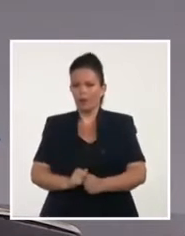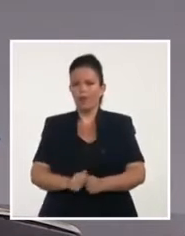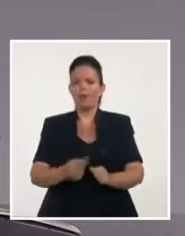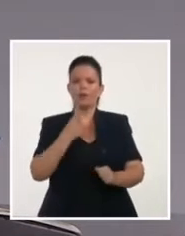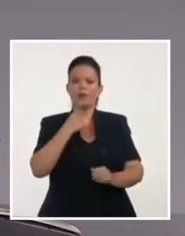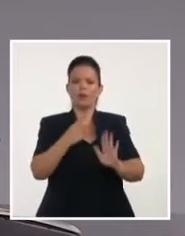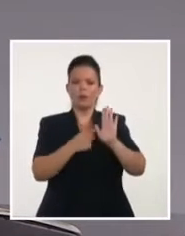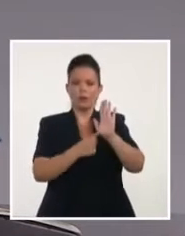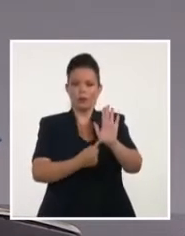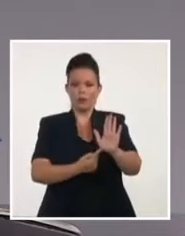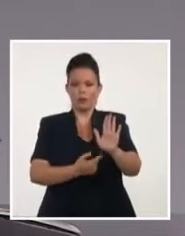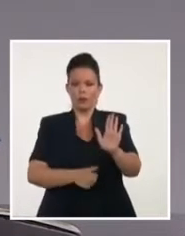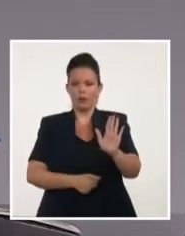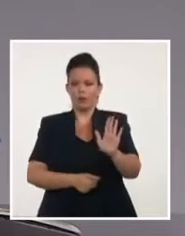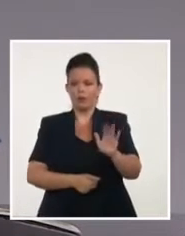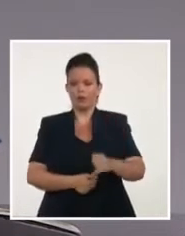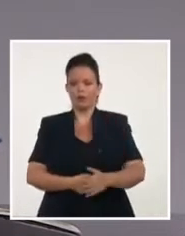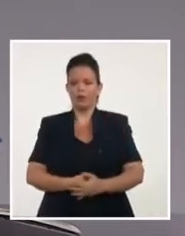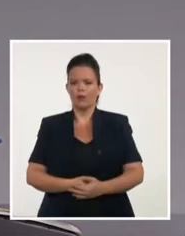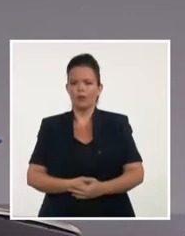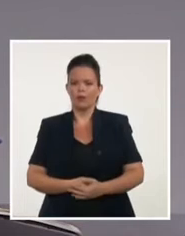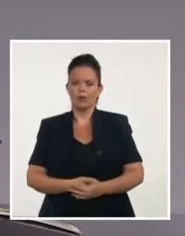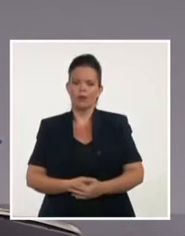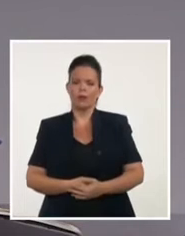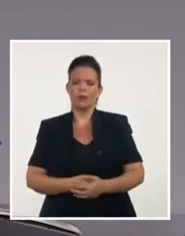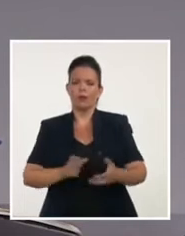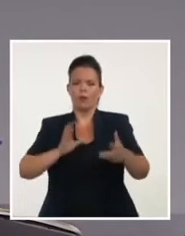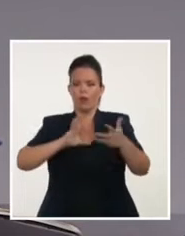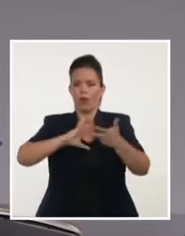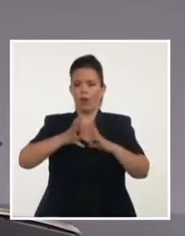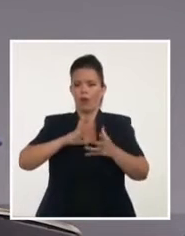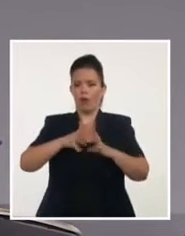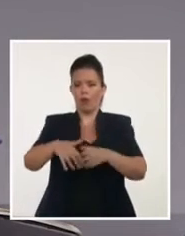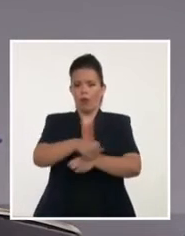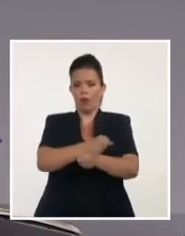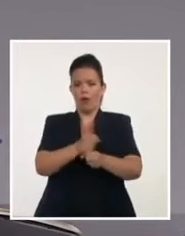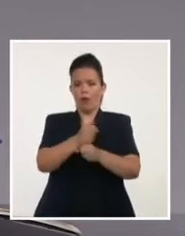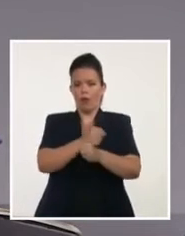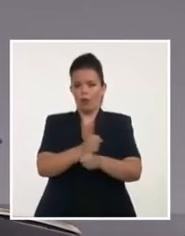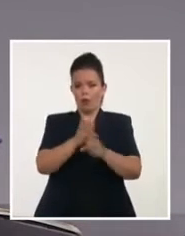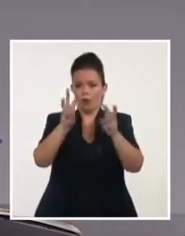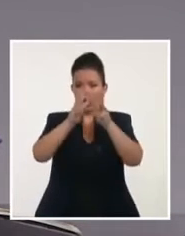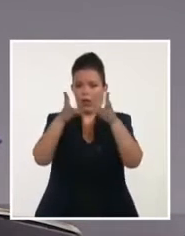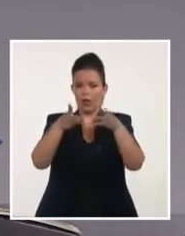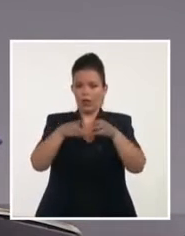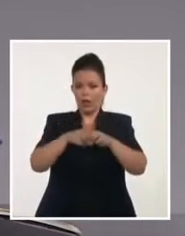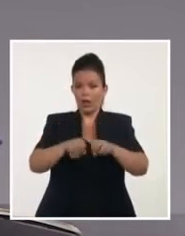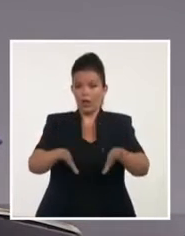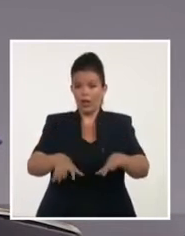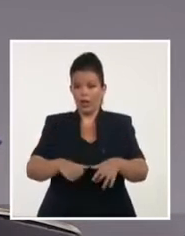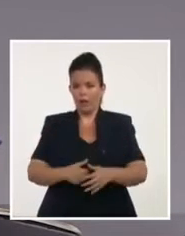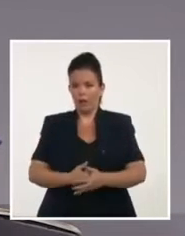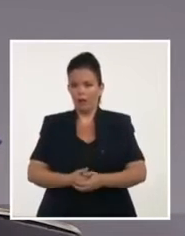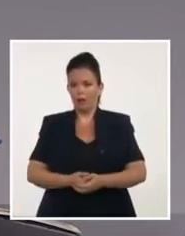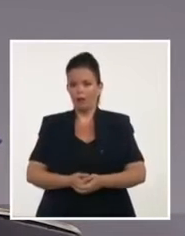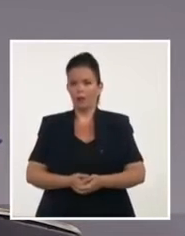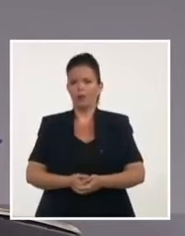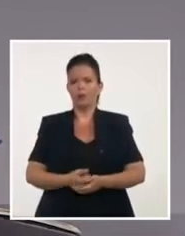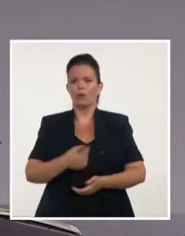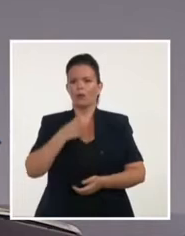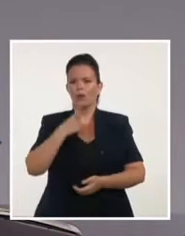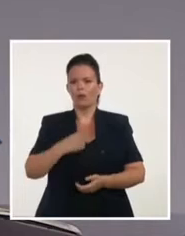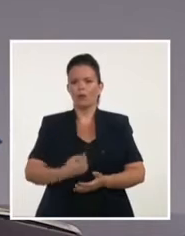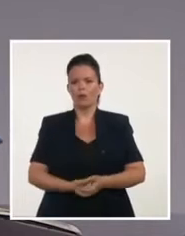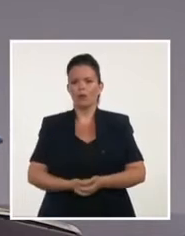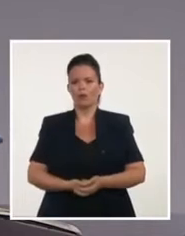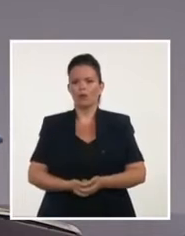estos mecanismos que al final también son, que usan inteligencia artificial, se genera lo que Marx llamaba la general intellect,